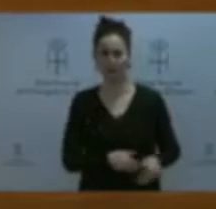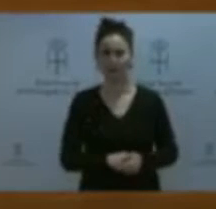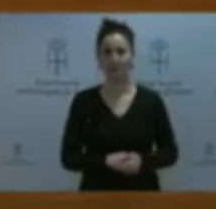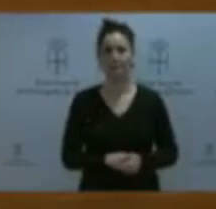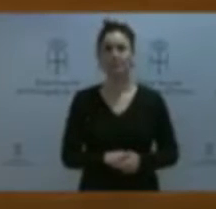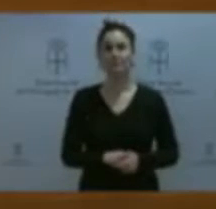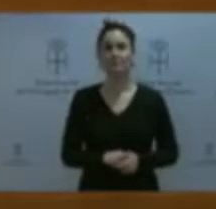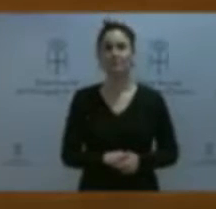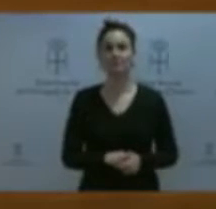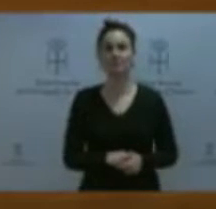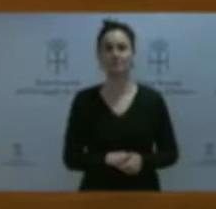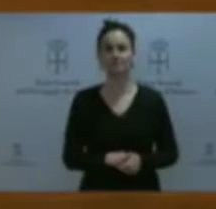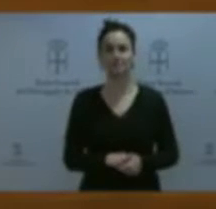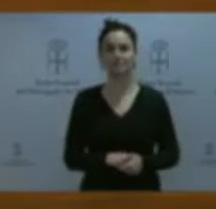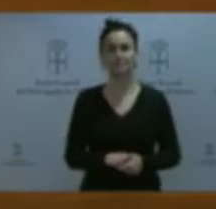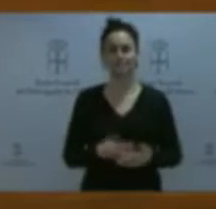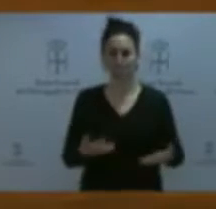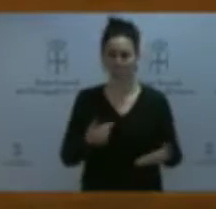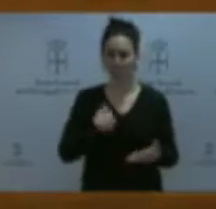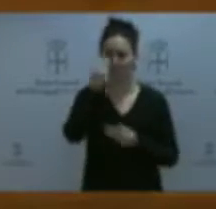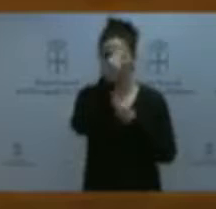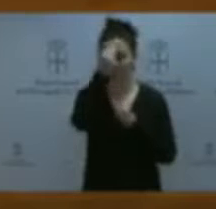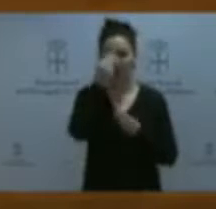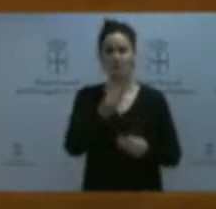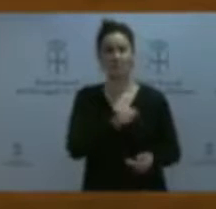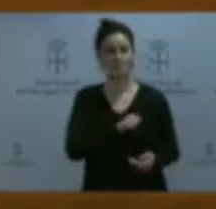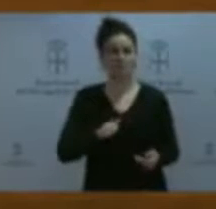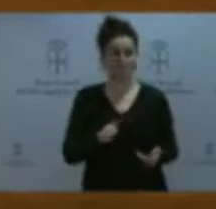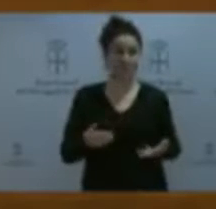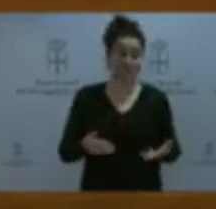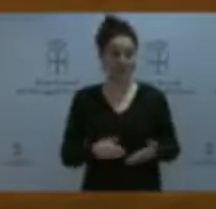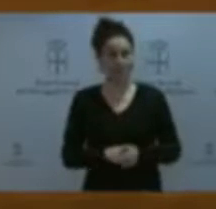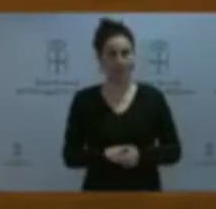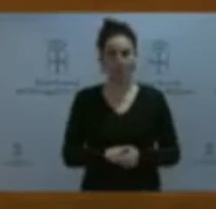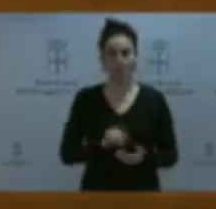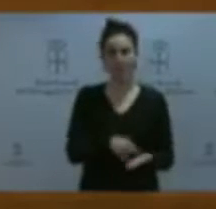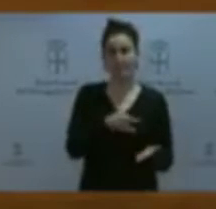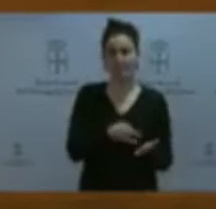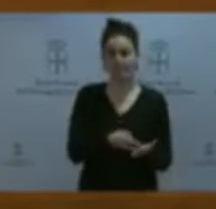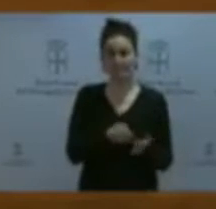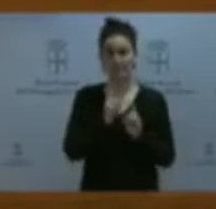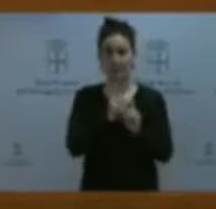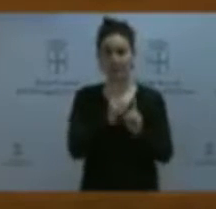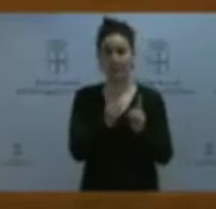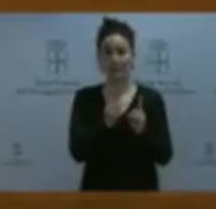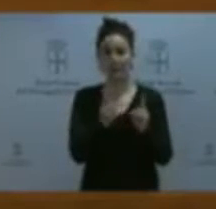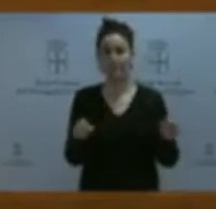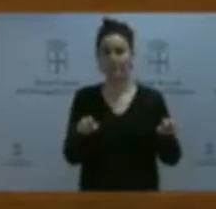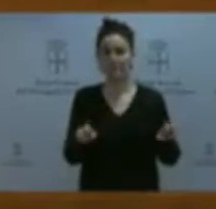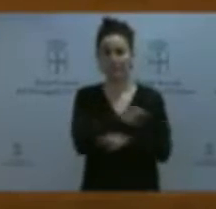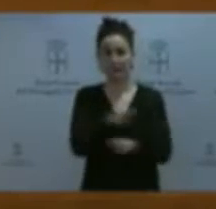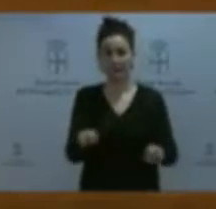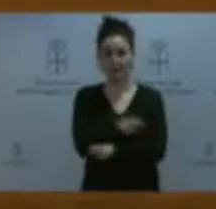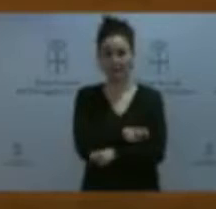yo creo que lo que tenemos que hablar es del sistema de transporte integrado, que esta medida suena más de